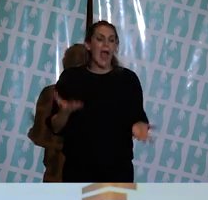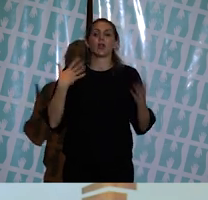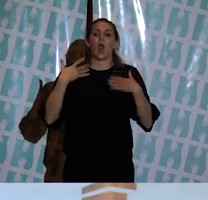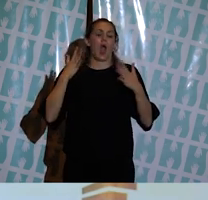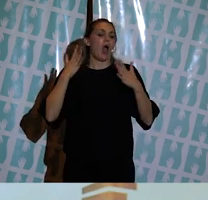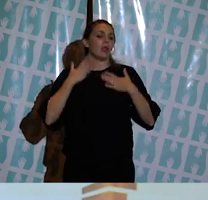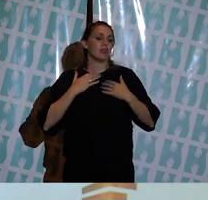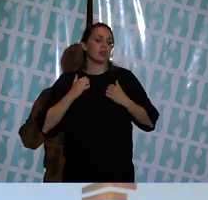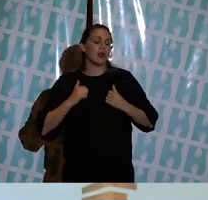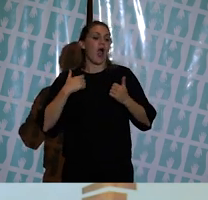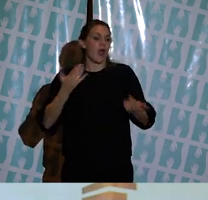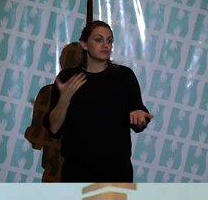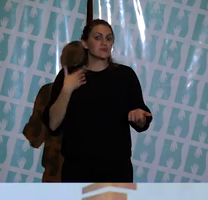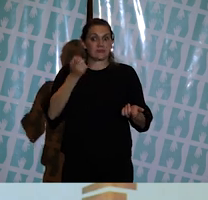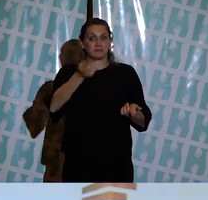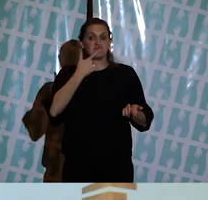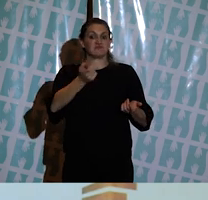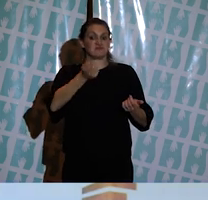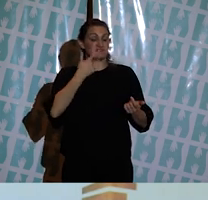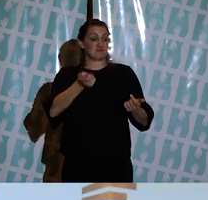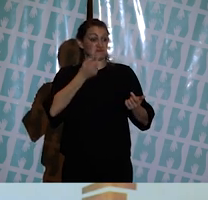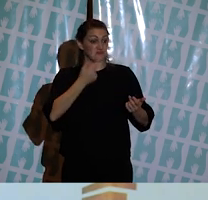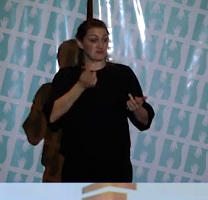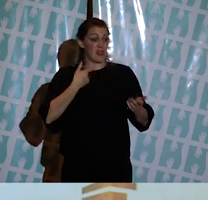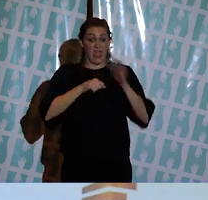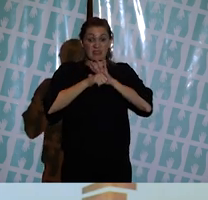son drogas de abuso y que tapan estos,